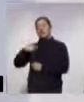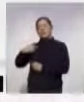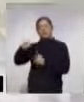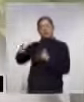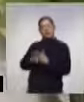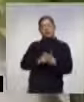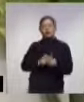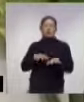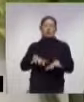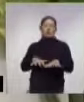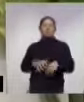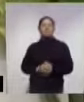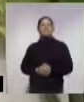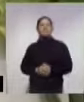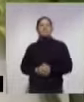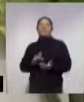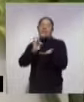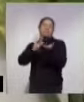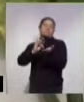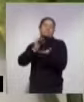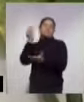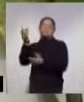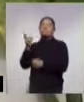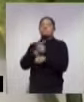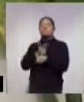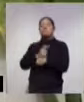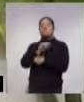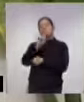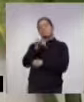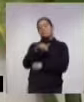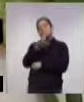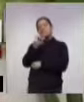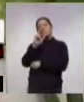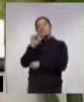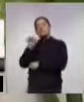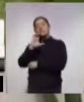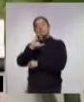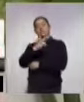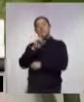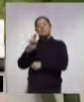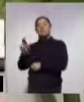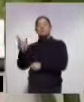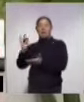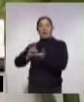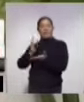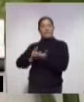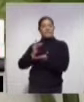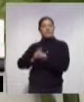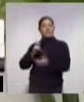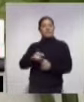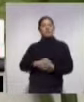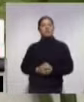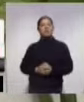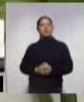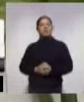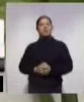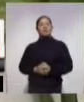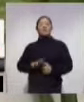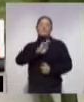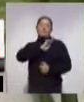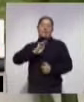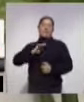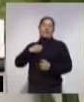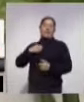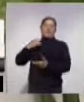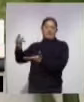recibido. Agradecemos a la licenciada Sandra Chávez Ruelas por el apoyo también que le brindaron a nuestro municipio